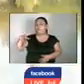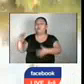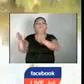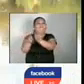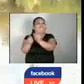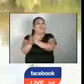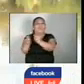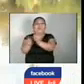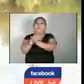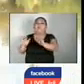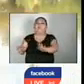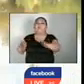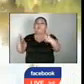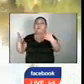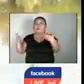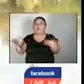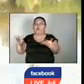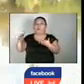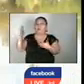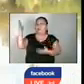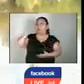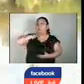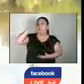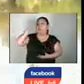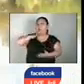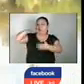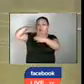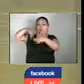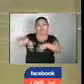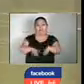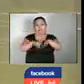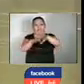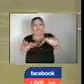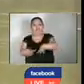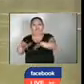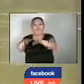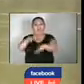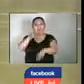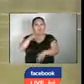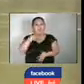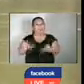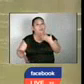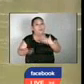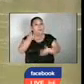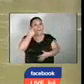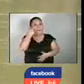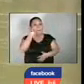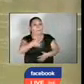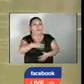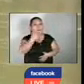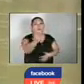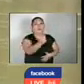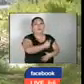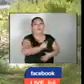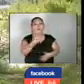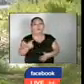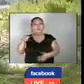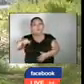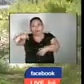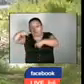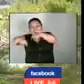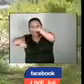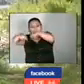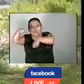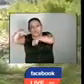graves afectaciones y contaminación para el Río Lempa y por ende un riesgo para las personas, ya que la minería a cielo